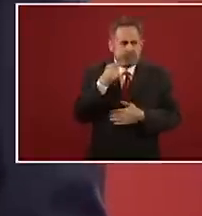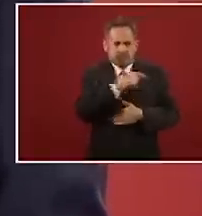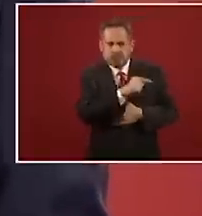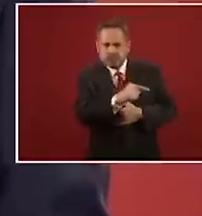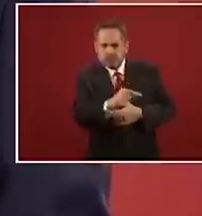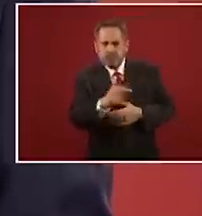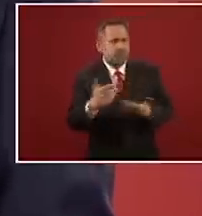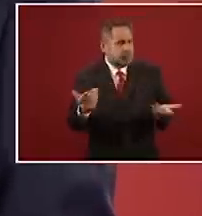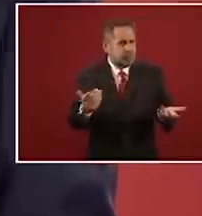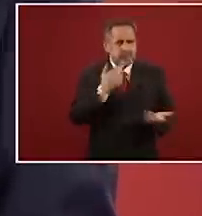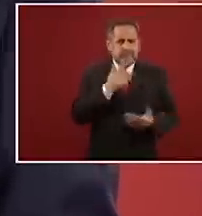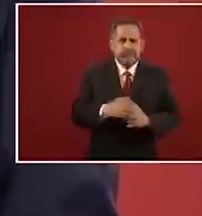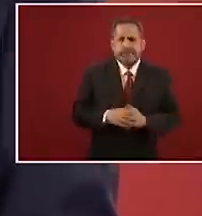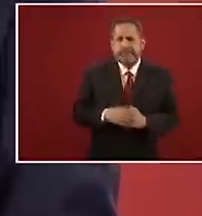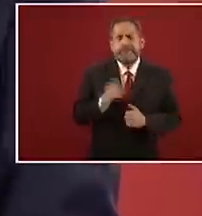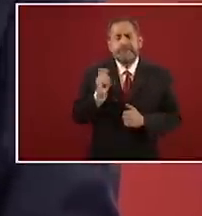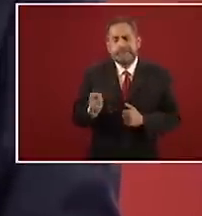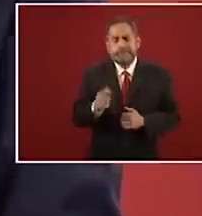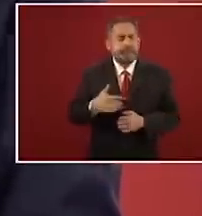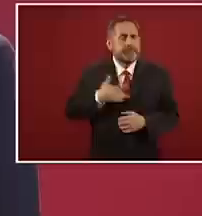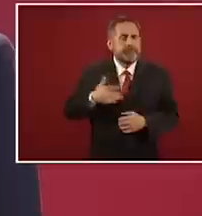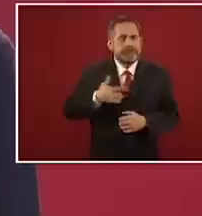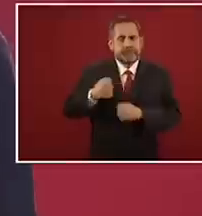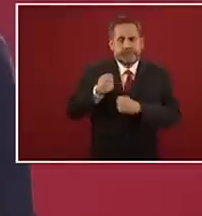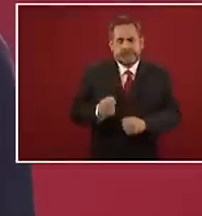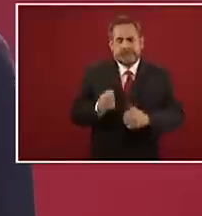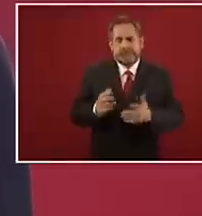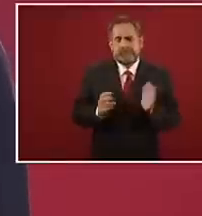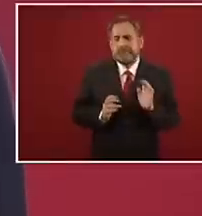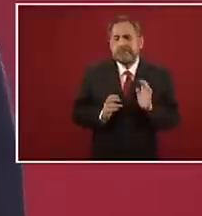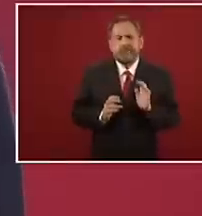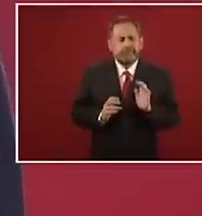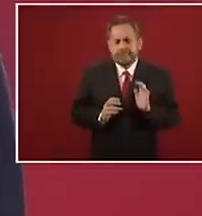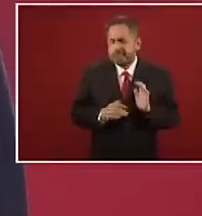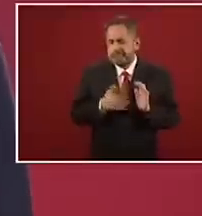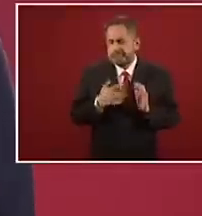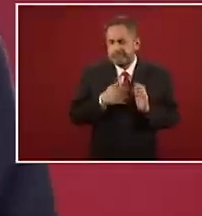Entonces, estoy seguro que terminamos